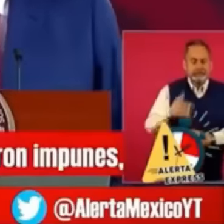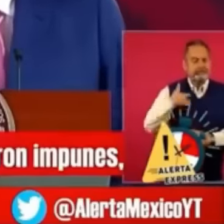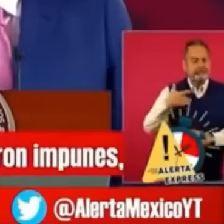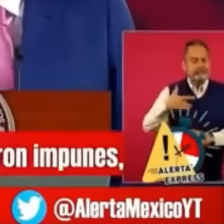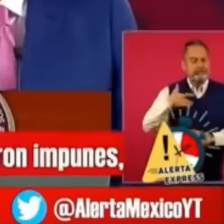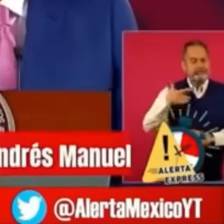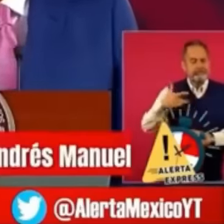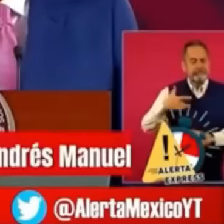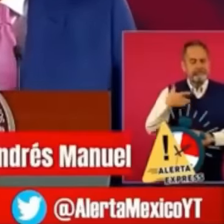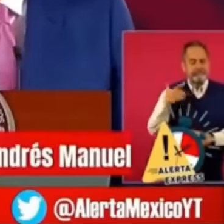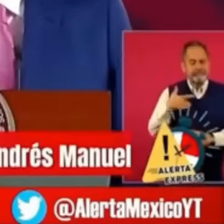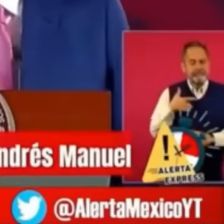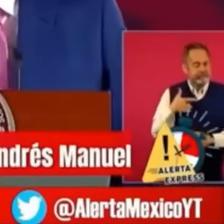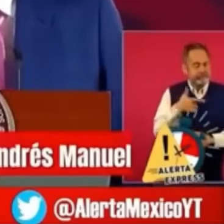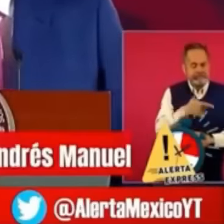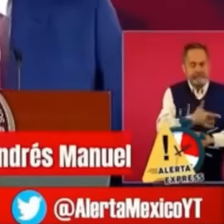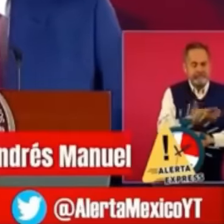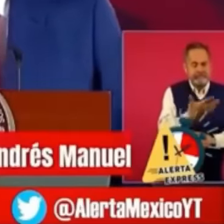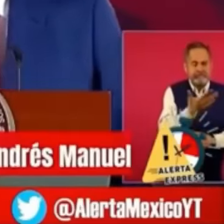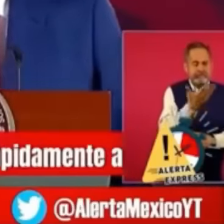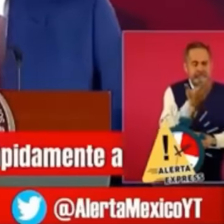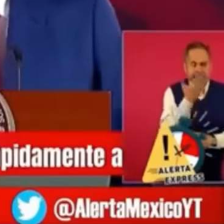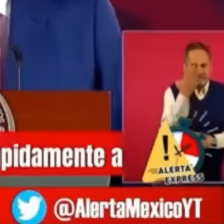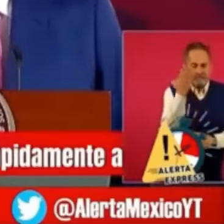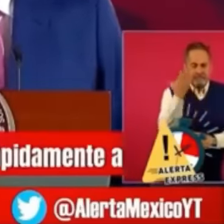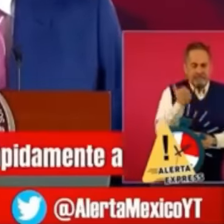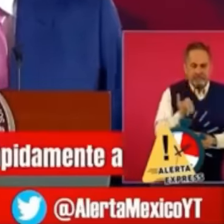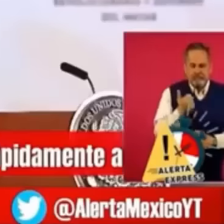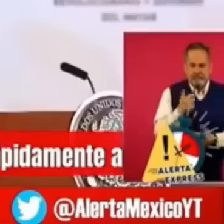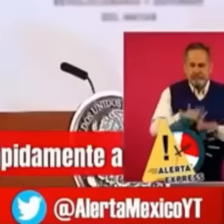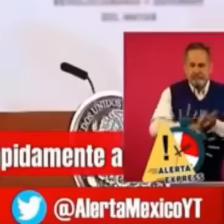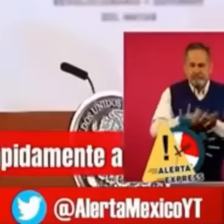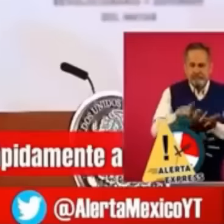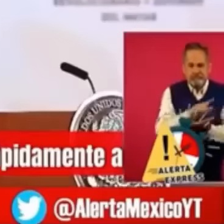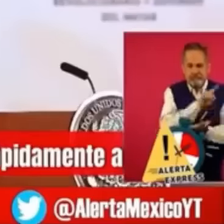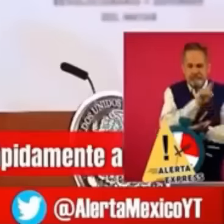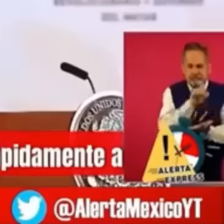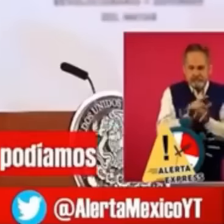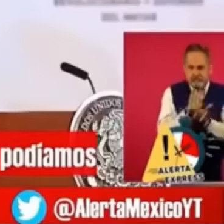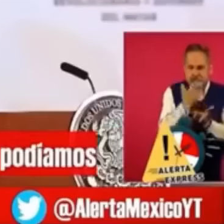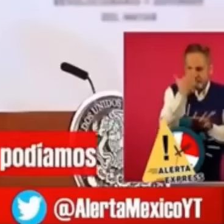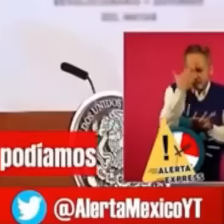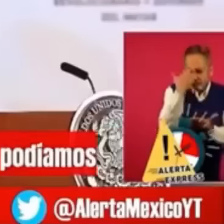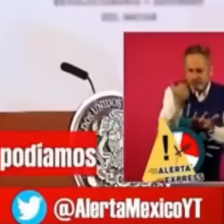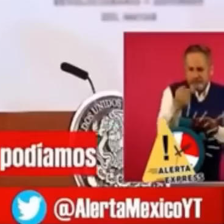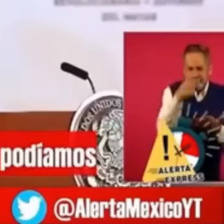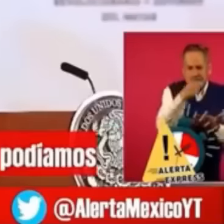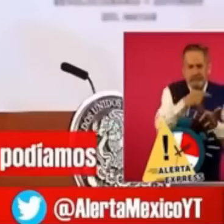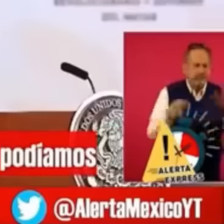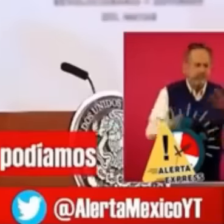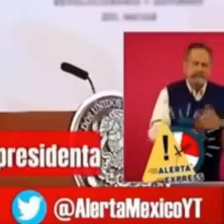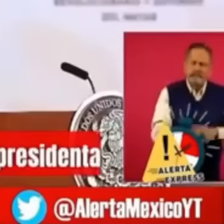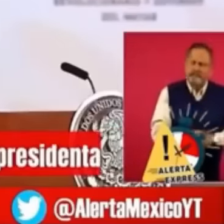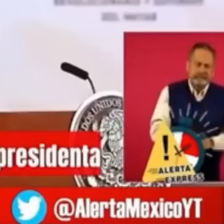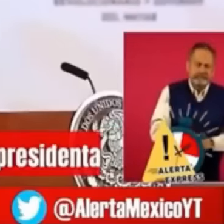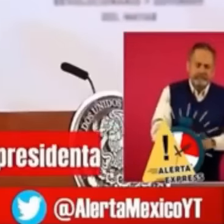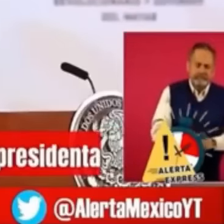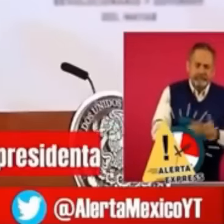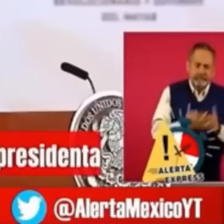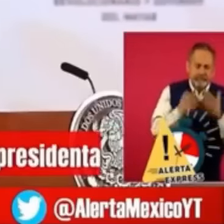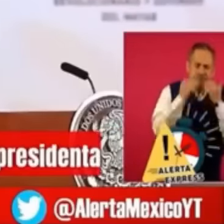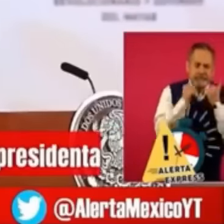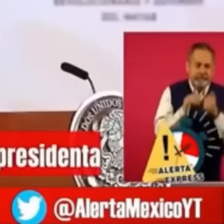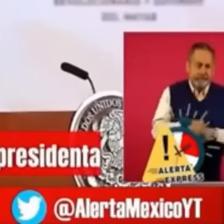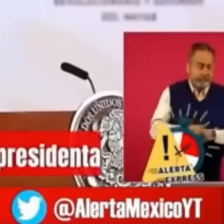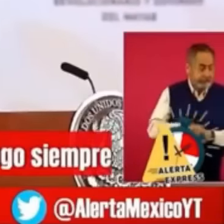tampoco quedaron impunes, pues en ese mismo momento, Andrés Manuel López Obrador también salió rápidamente a ponerle un alto, por lo que no podíamos esperar otra cosa